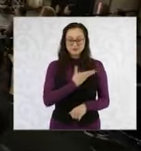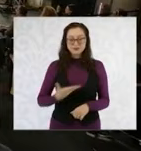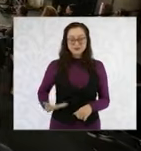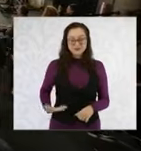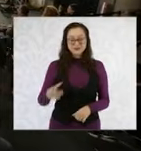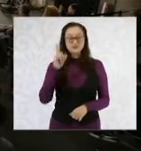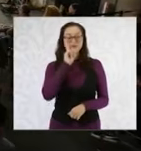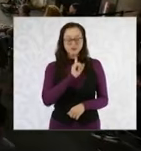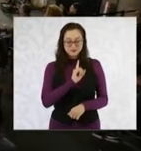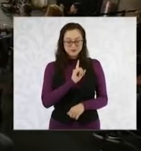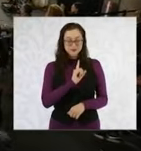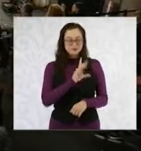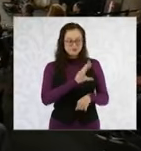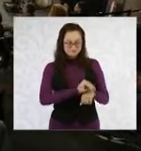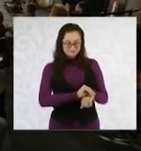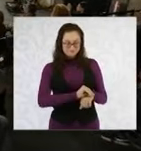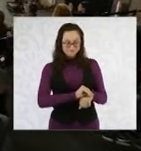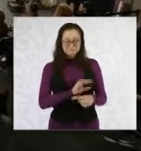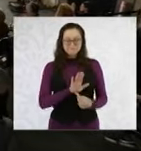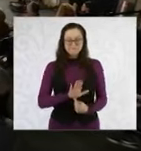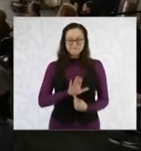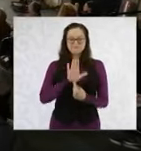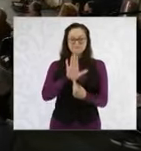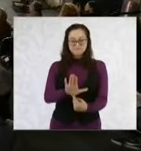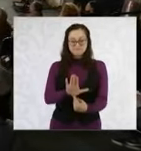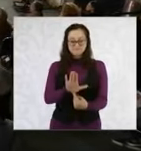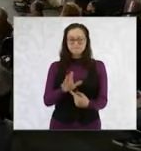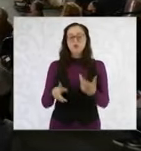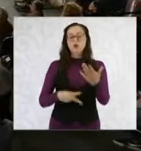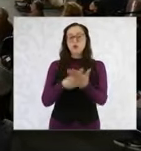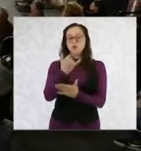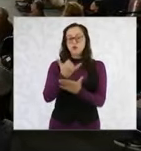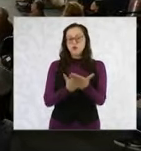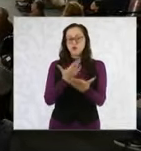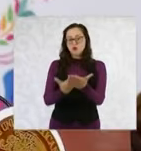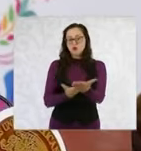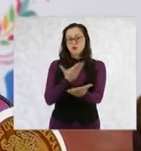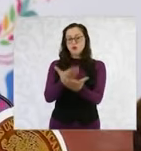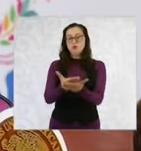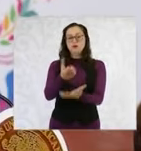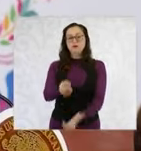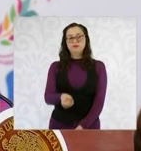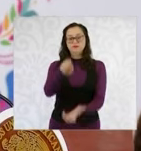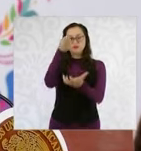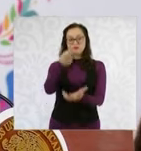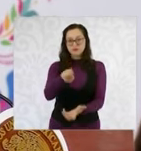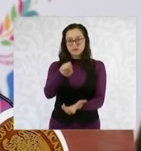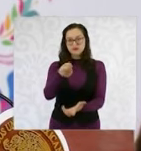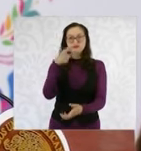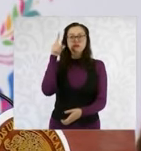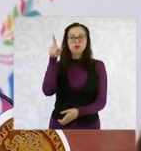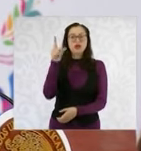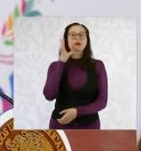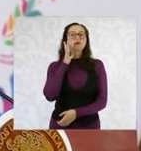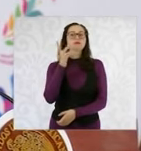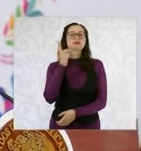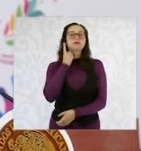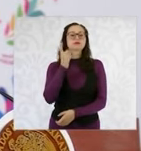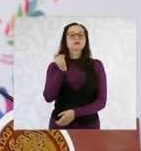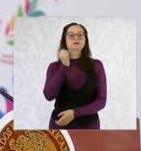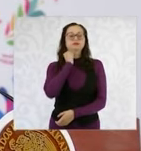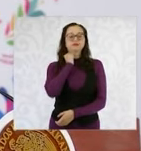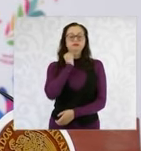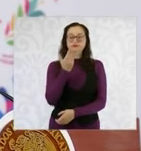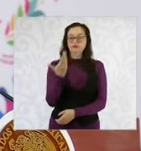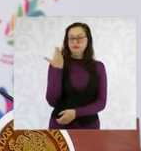noos ni ni ni nos hablamos casi B basta con asomarse al Waldos ahí está ahí está y le le todas las cosas que